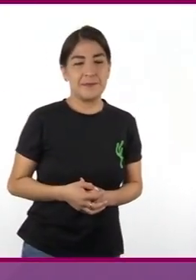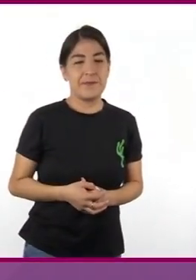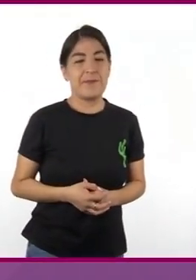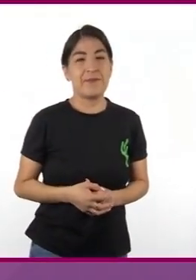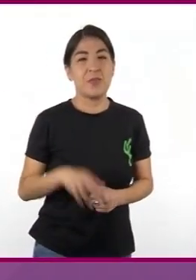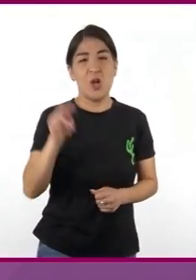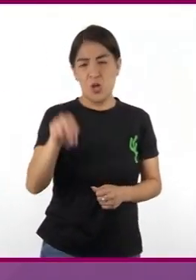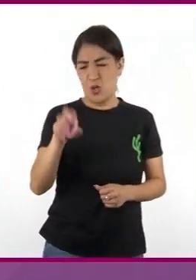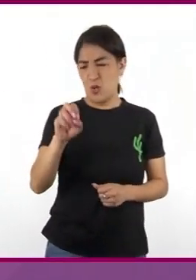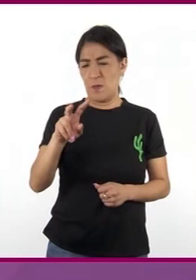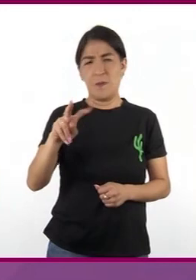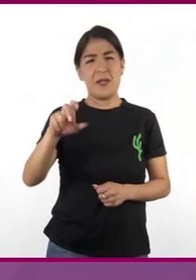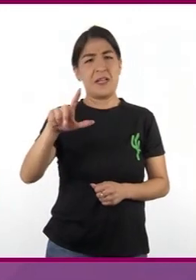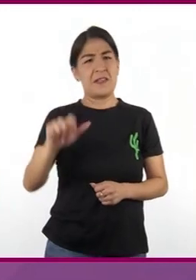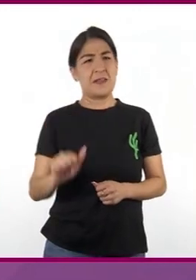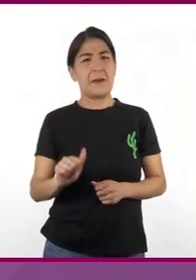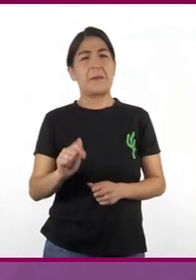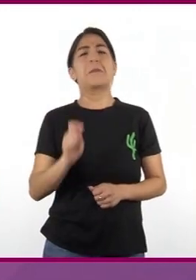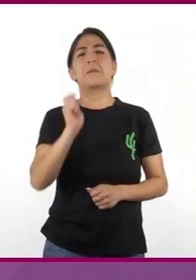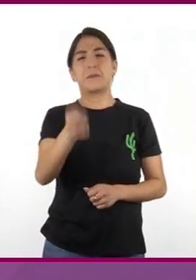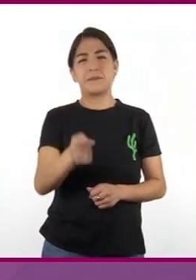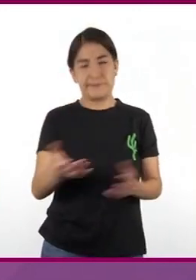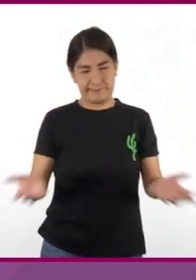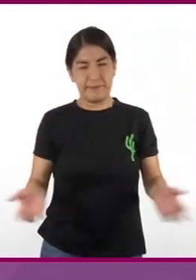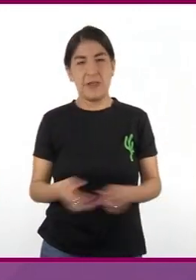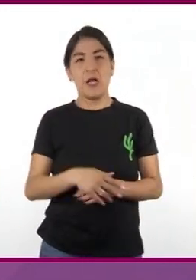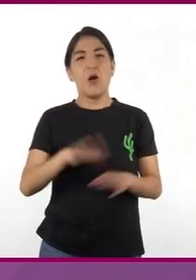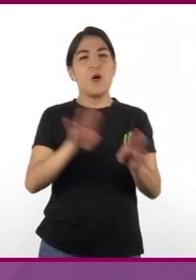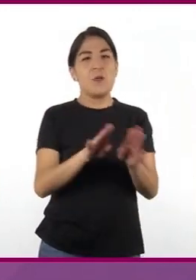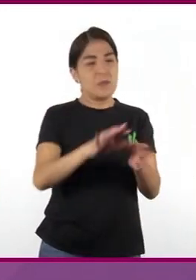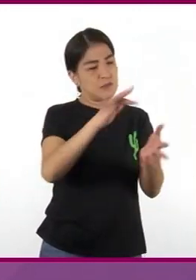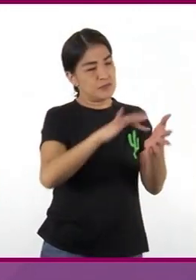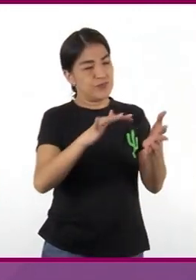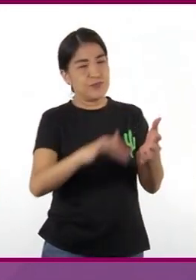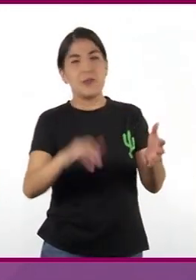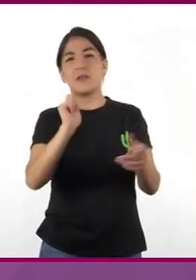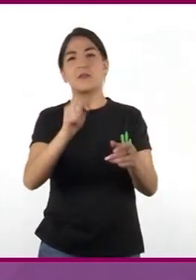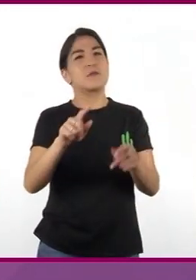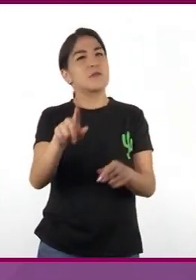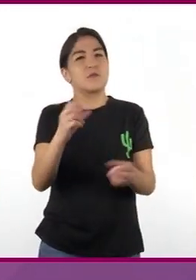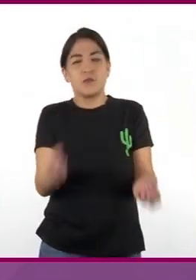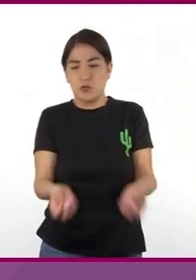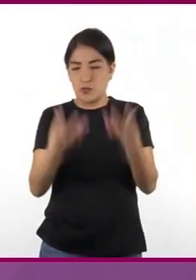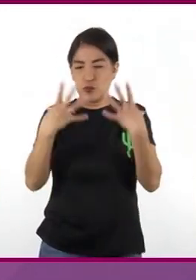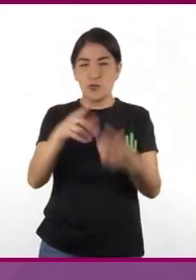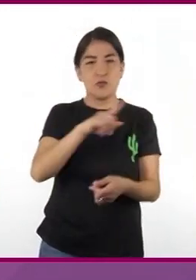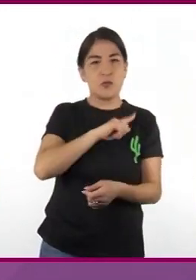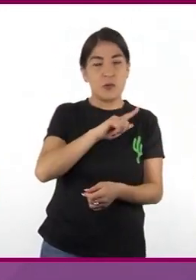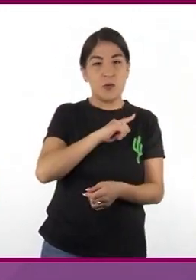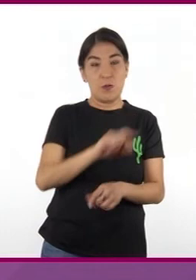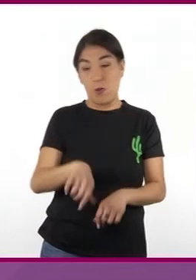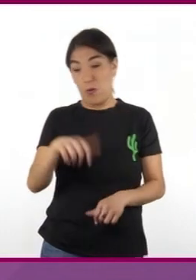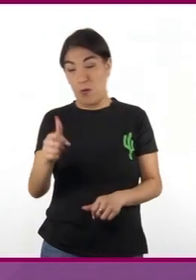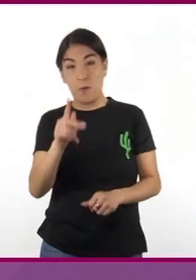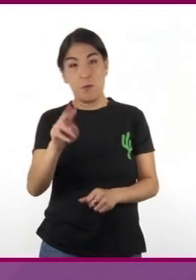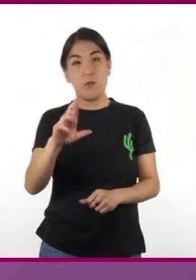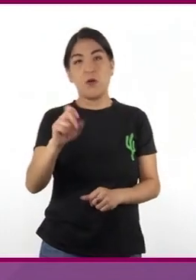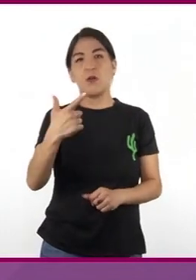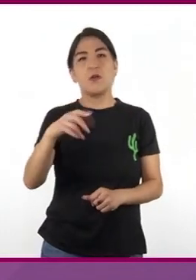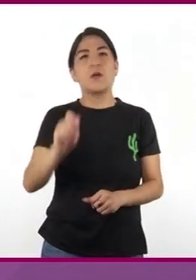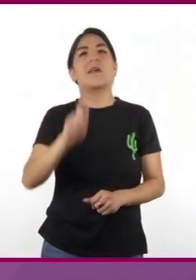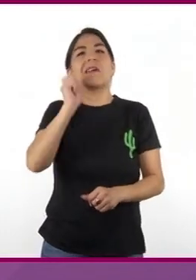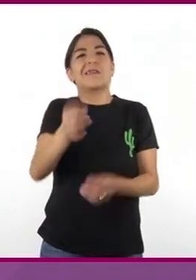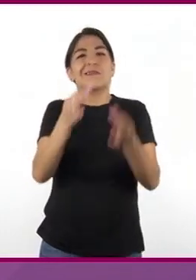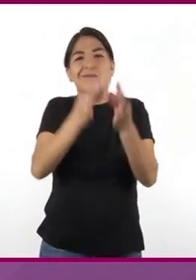Una novela es una obra individual y el prólogo va a hablar específicamente de ella y de la importancia